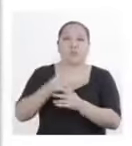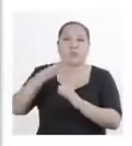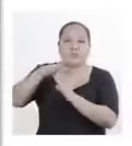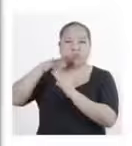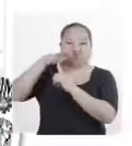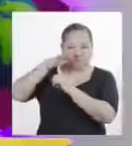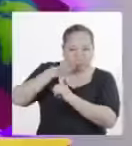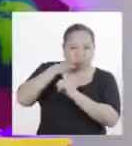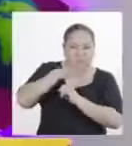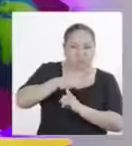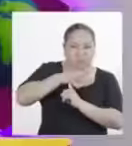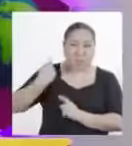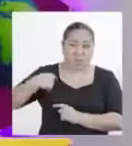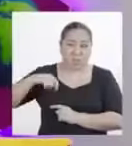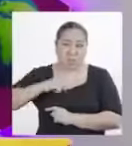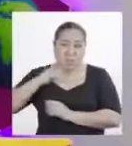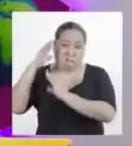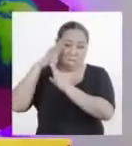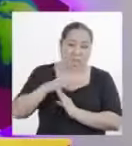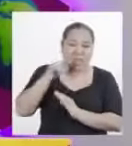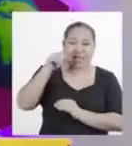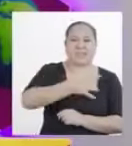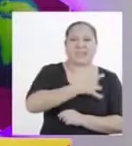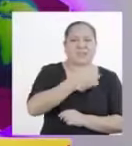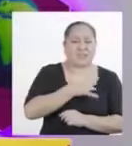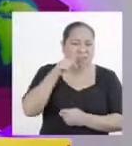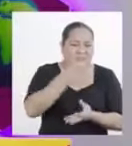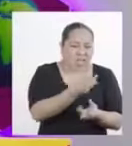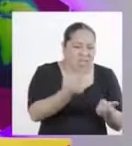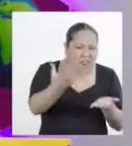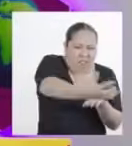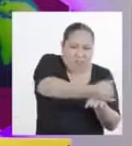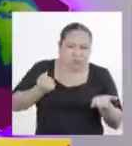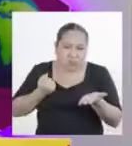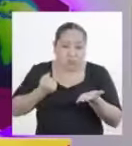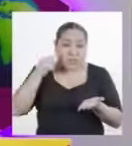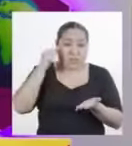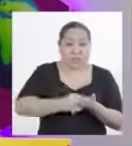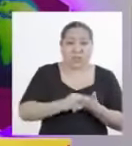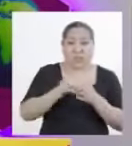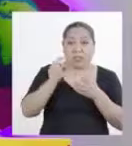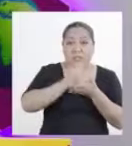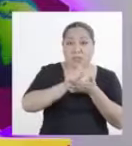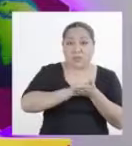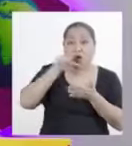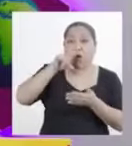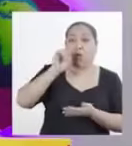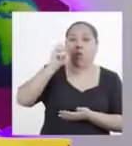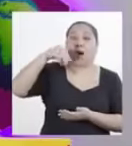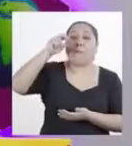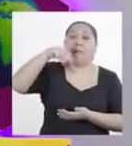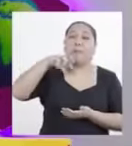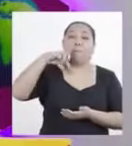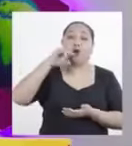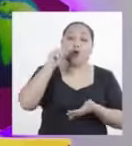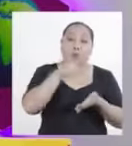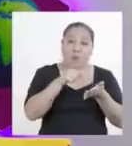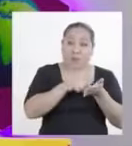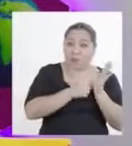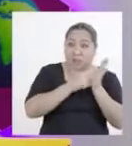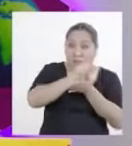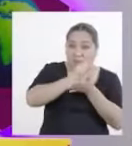población indígena en el Perú Este sentimiento de que su tierra ha sido expropiada Esto que le escribió Guamán Poma al rey de España en